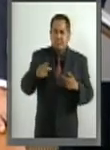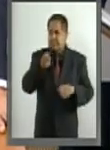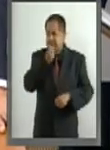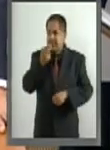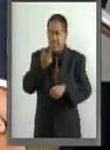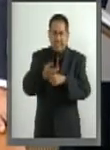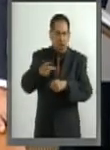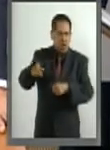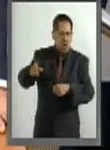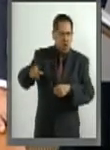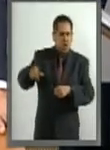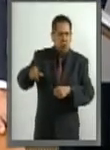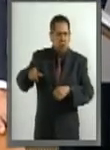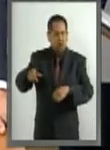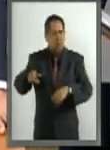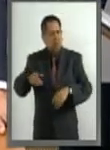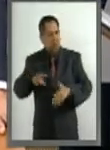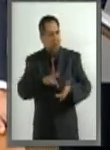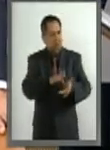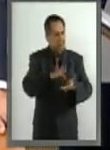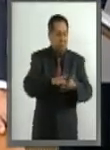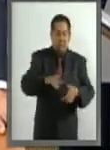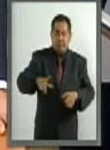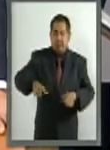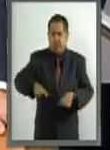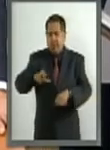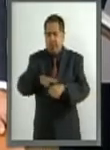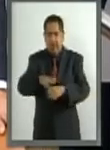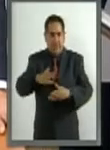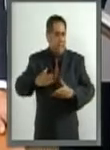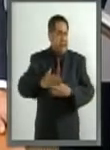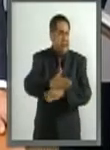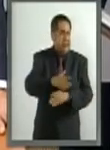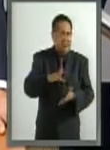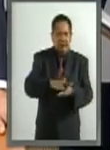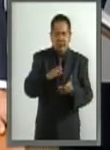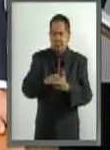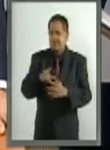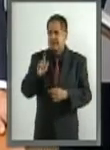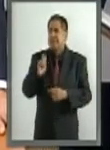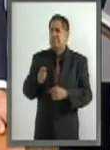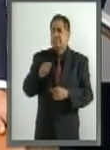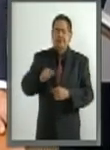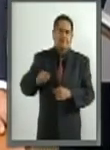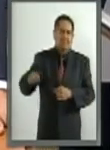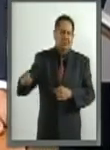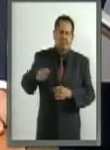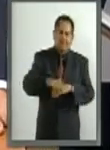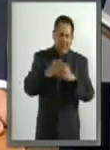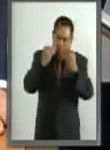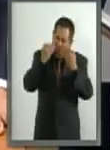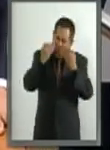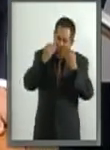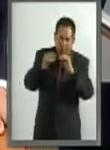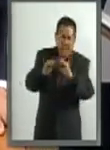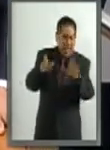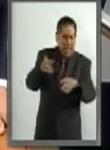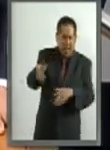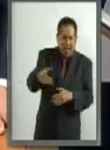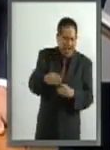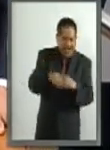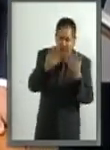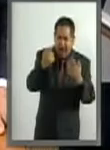secretarios de Estado, de los gobernadores, de los actores. Es evidente y